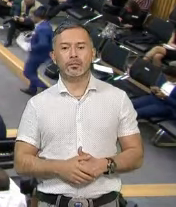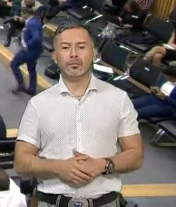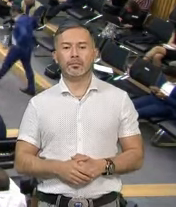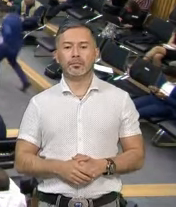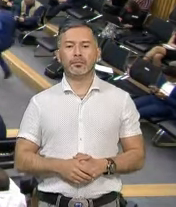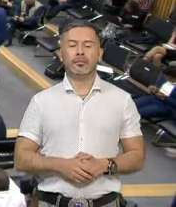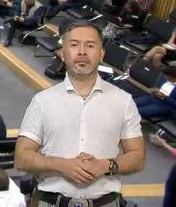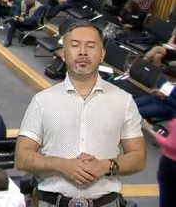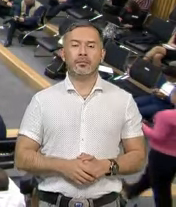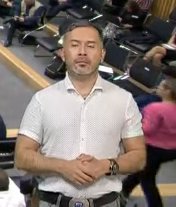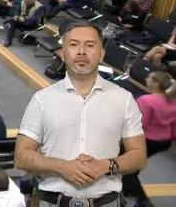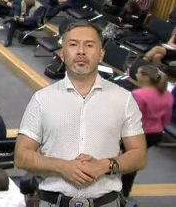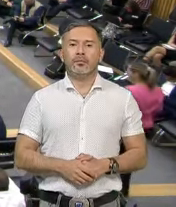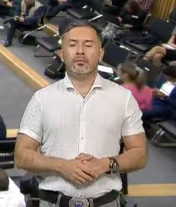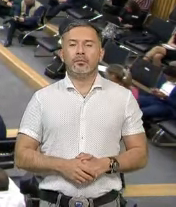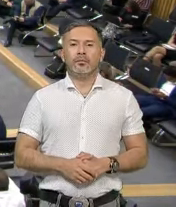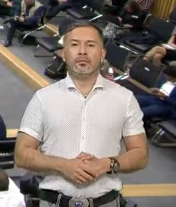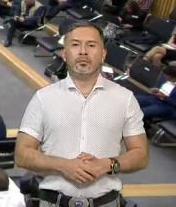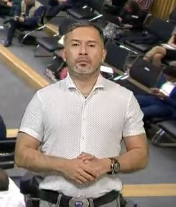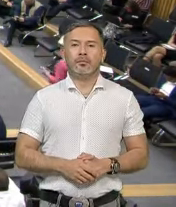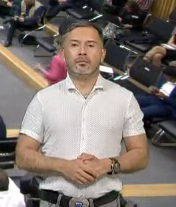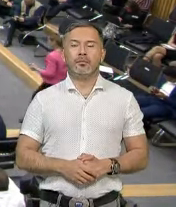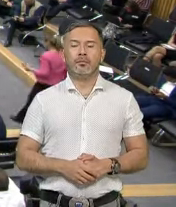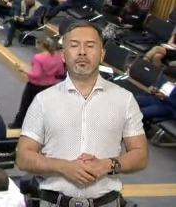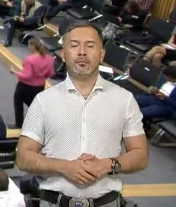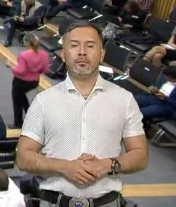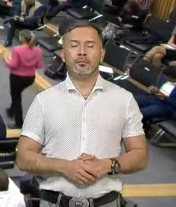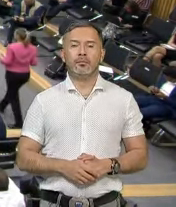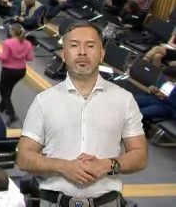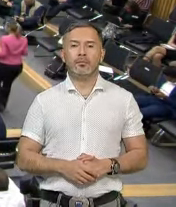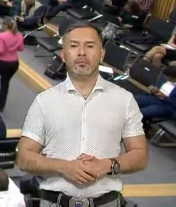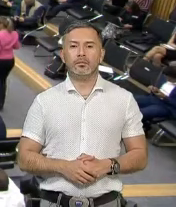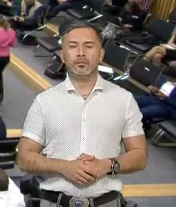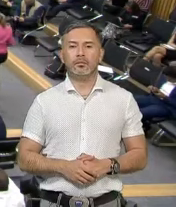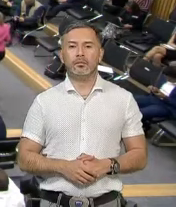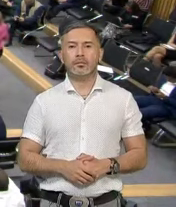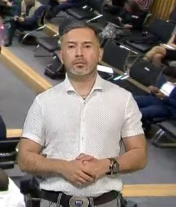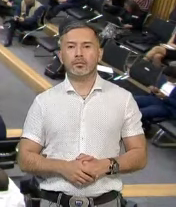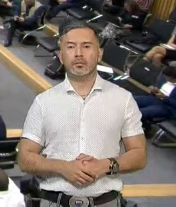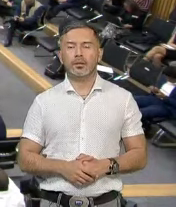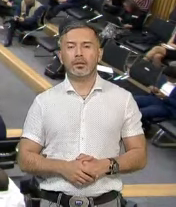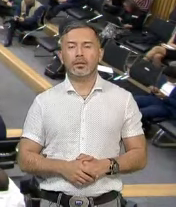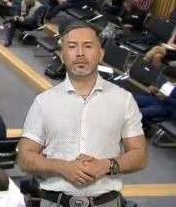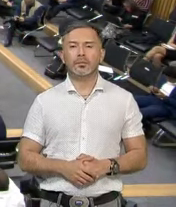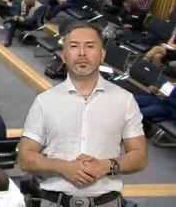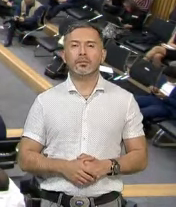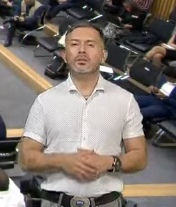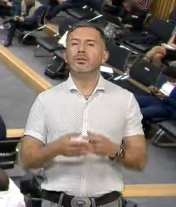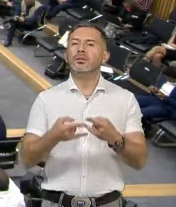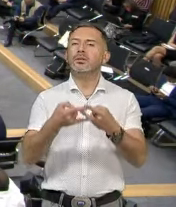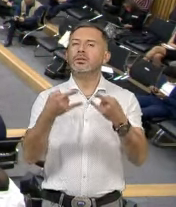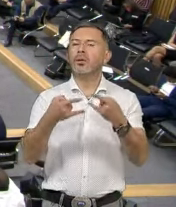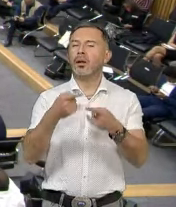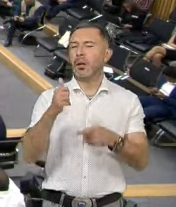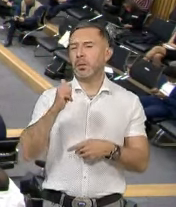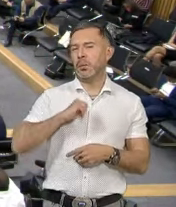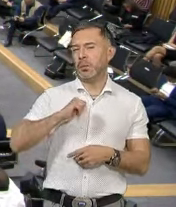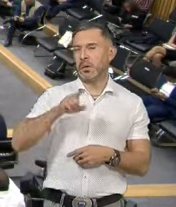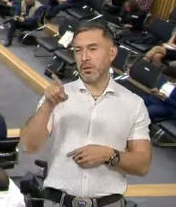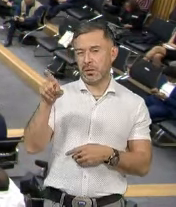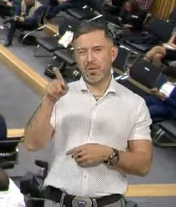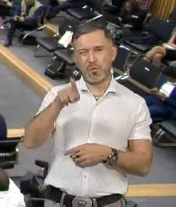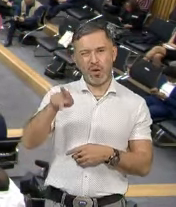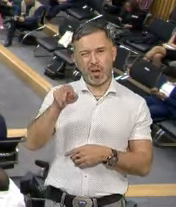presidenta decía la abuela allá en el pueblo lo que